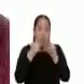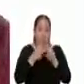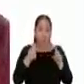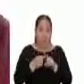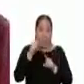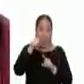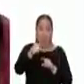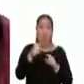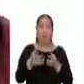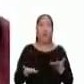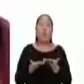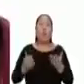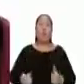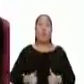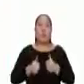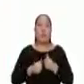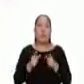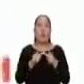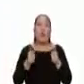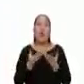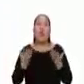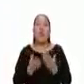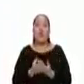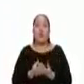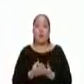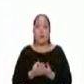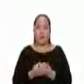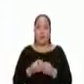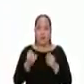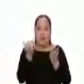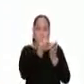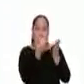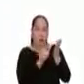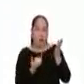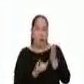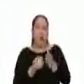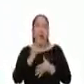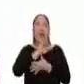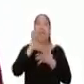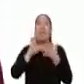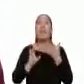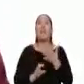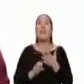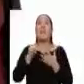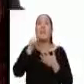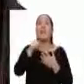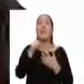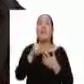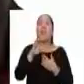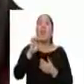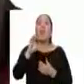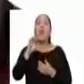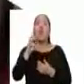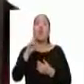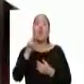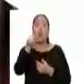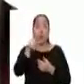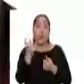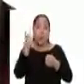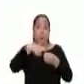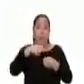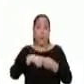ubicación y mapa de tu departamento, características de la región o ecorregión a la que pertenece,